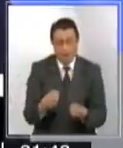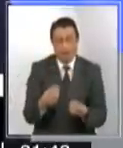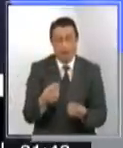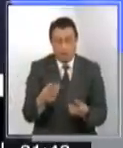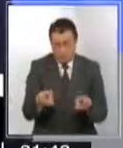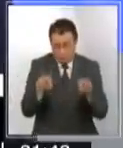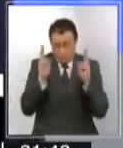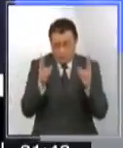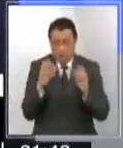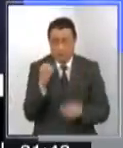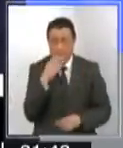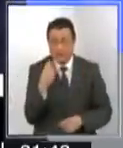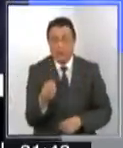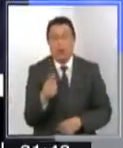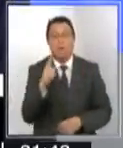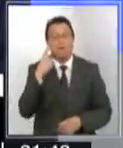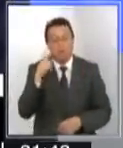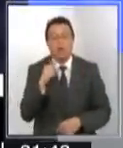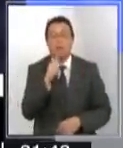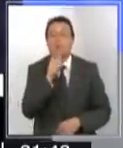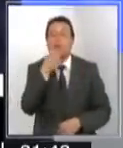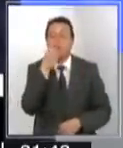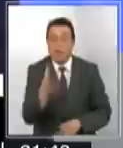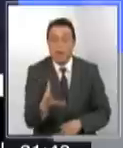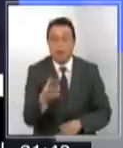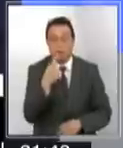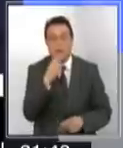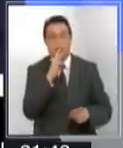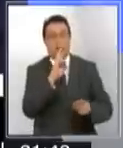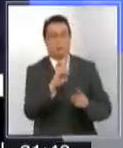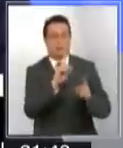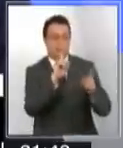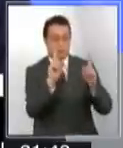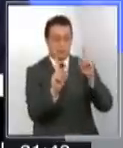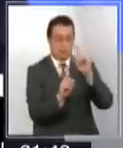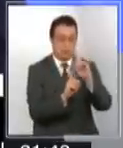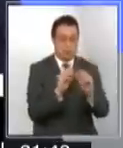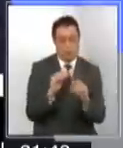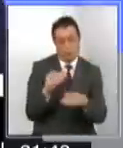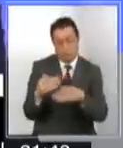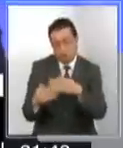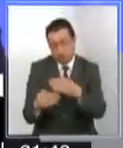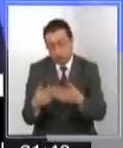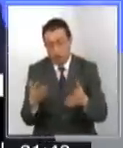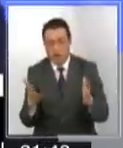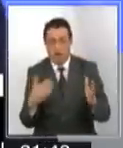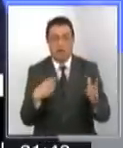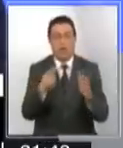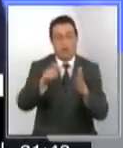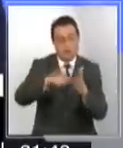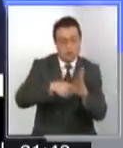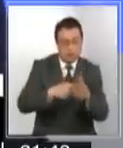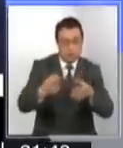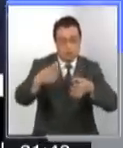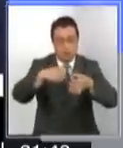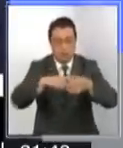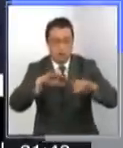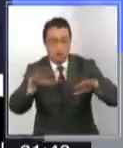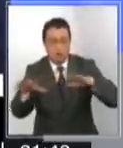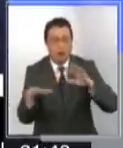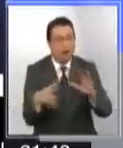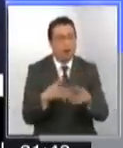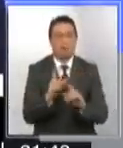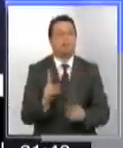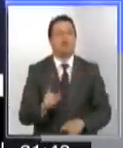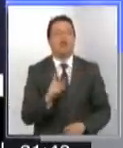legítimo. Pero que lo digan. No que acomoden la respuesta a decir, mire, vamos a hacer un proceso donde usted se tiene que inscribir, esto y lo otro, pero en realidad